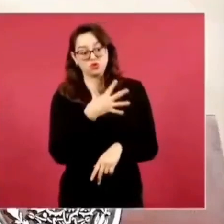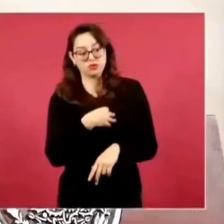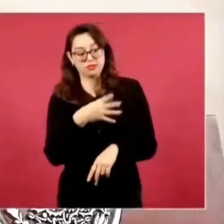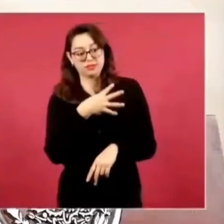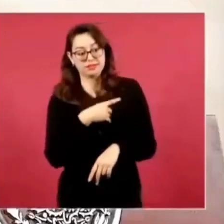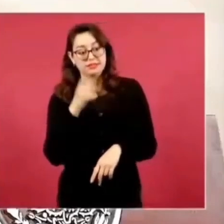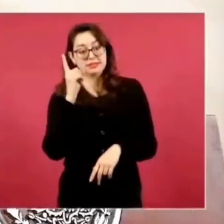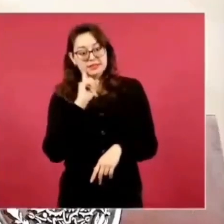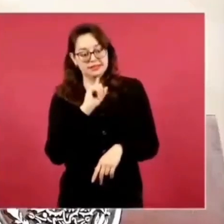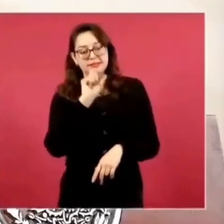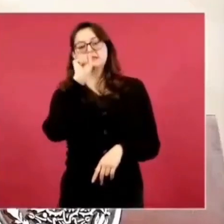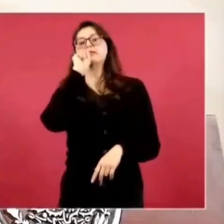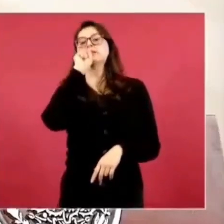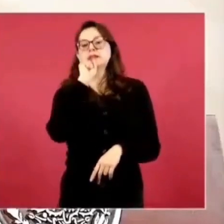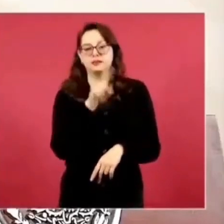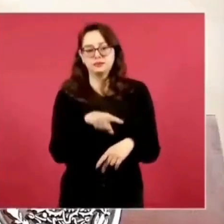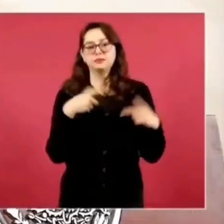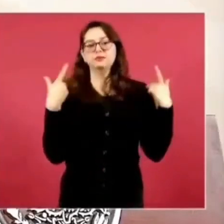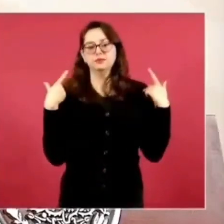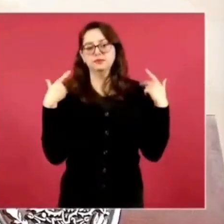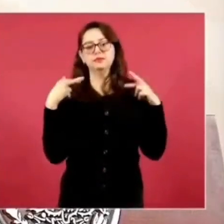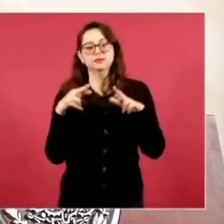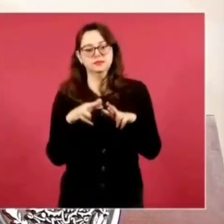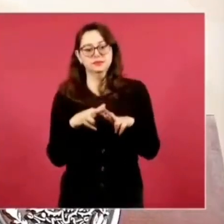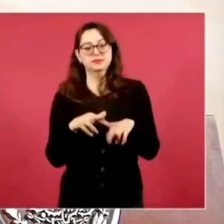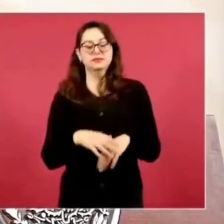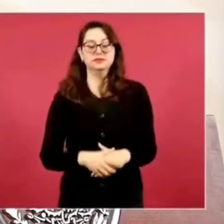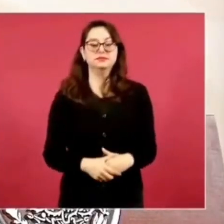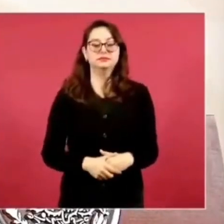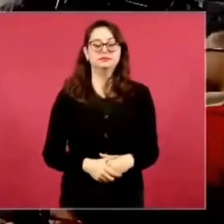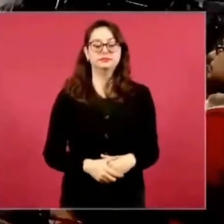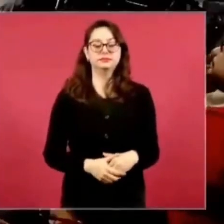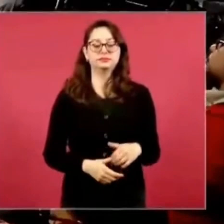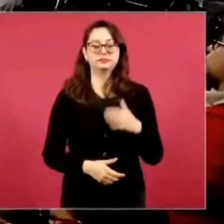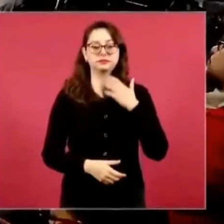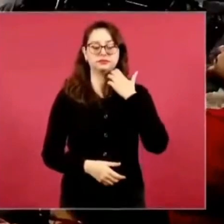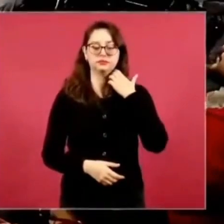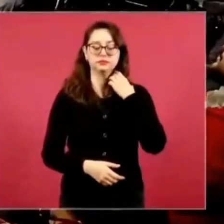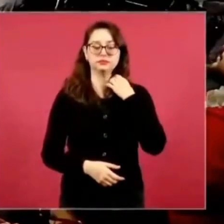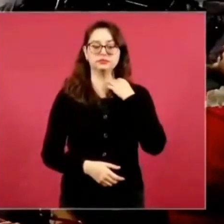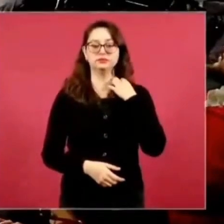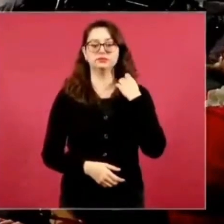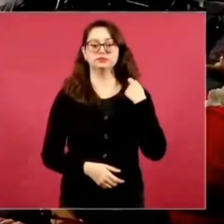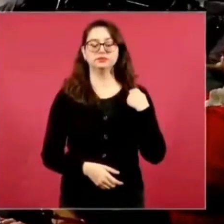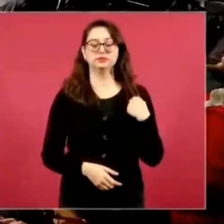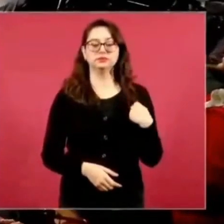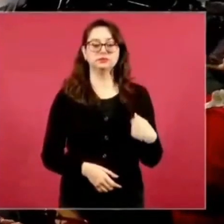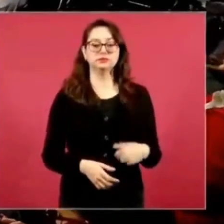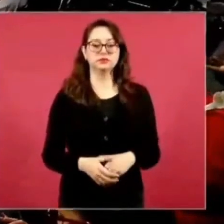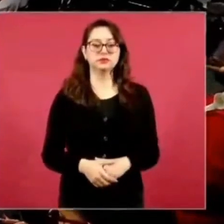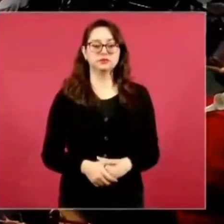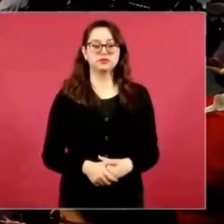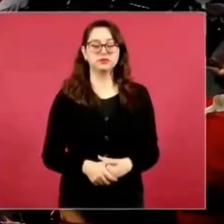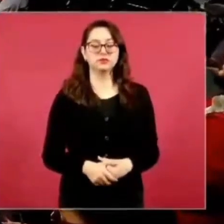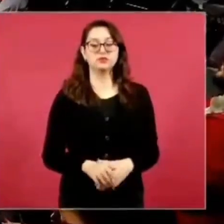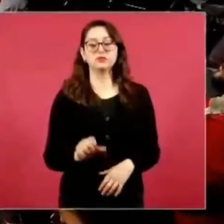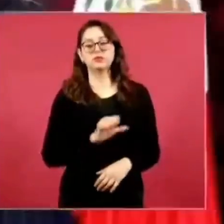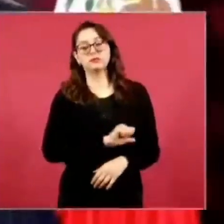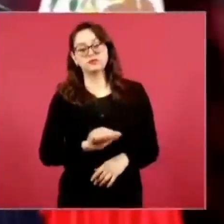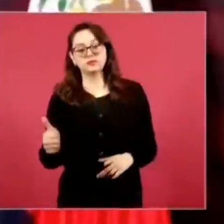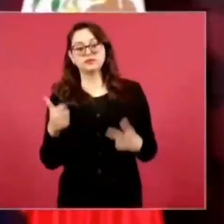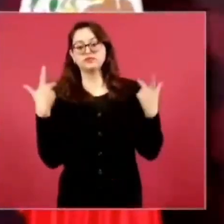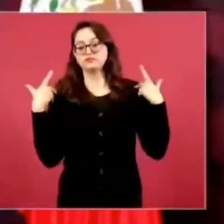Ya tiene tiempo que falleció la maestra. Y otro maestro,